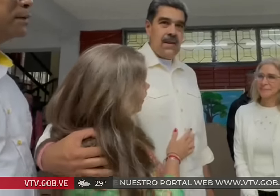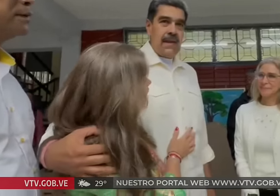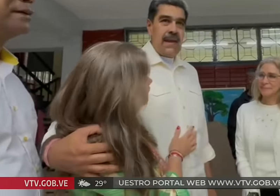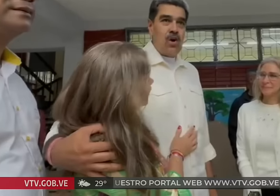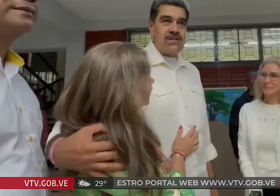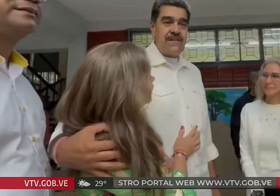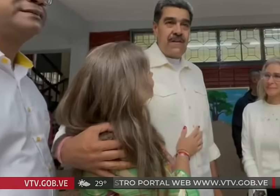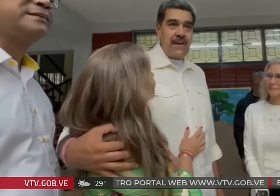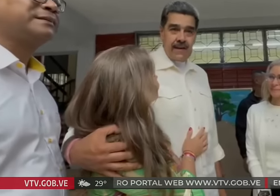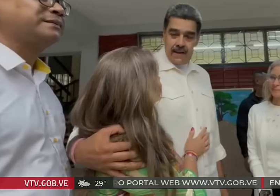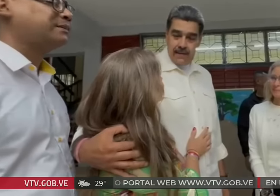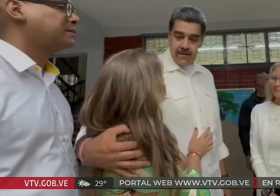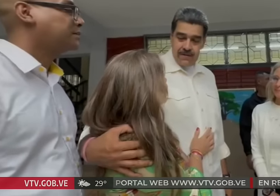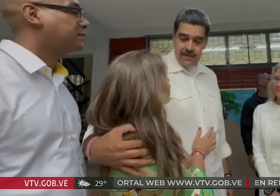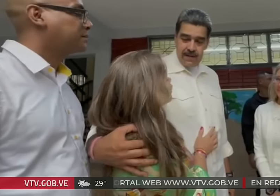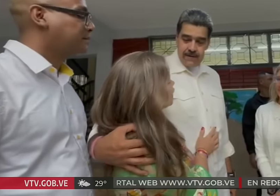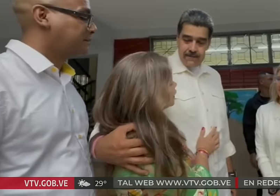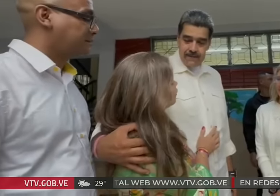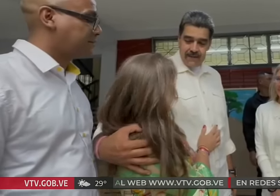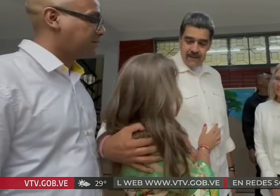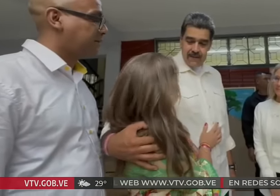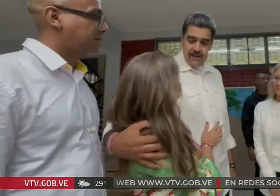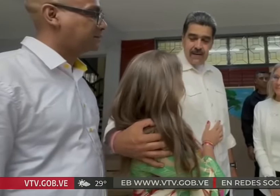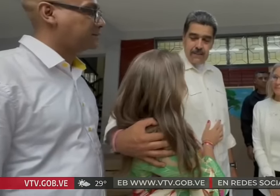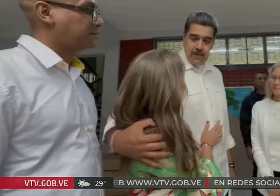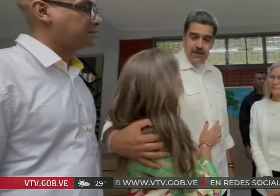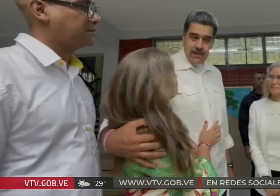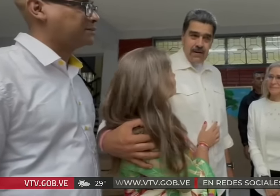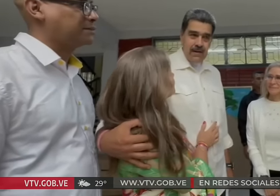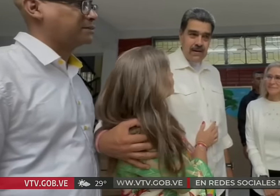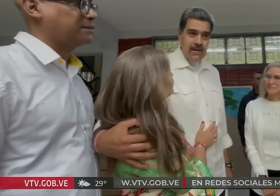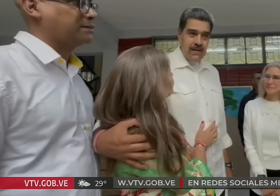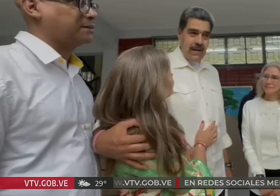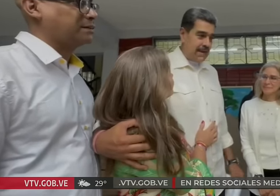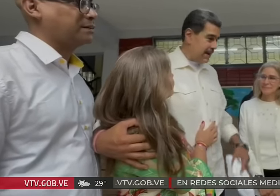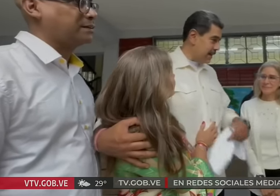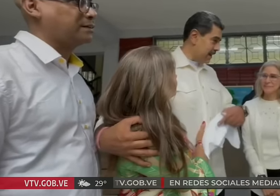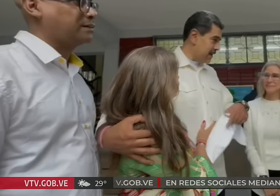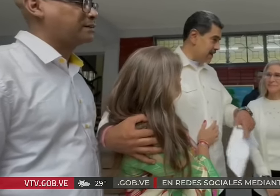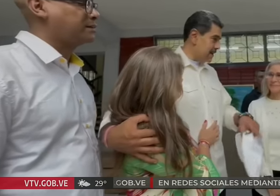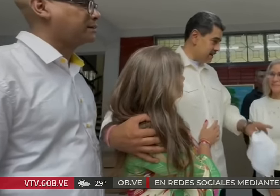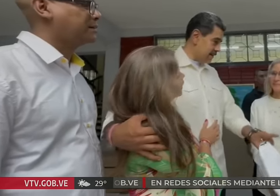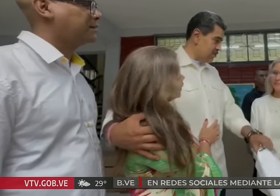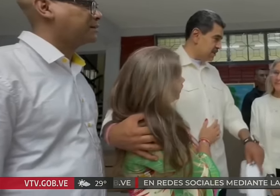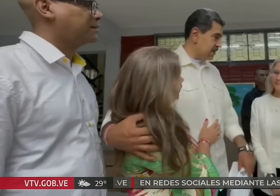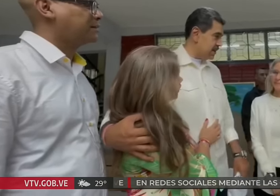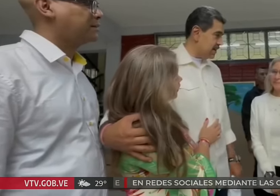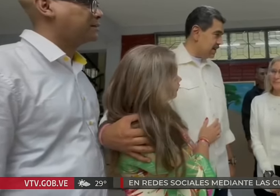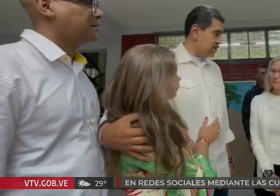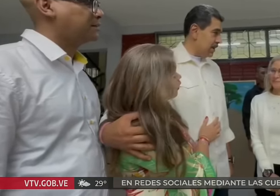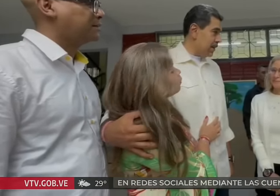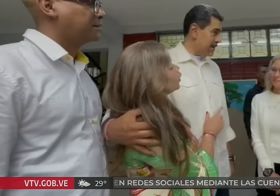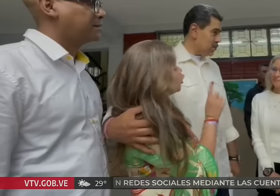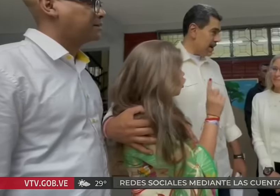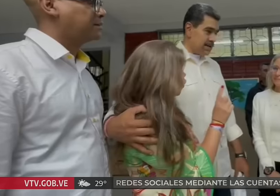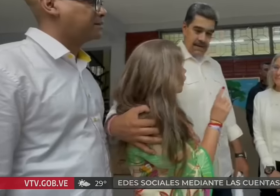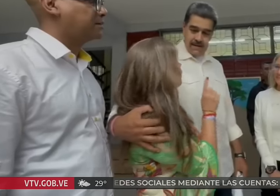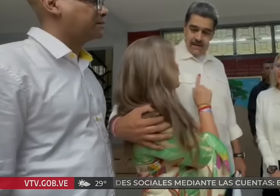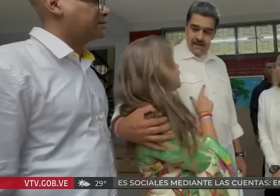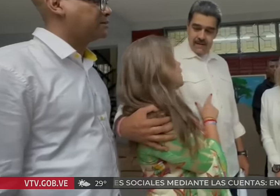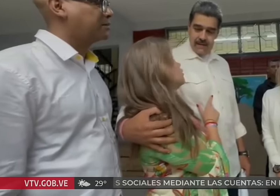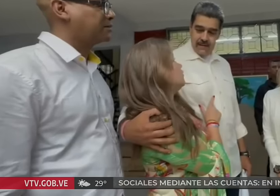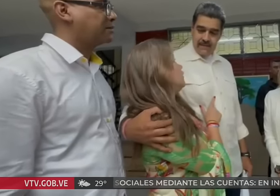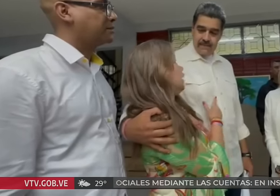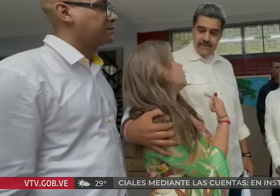defensa de la patria de Bolívar con esta información devolvemos el pase a los estudios gracias al compañero